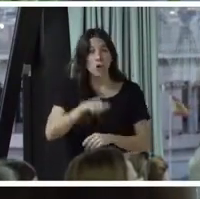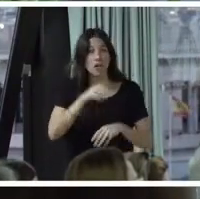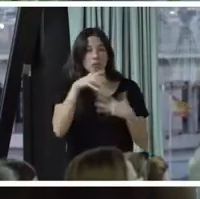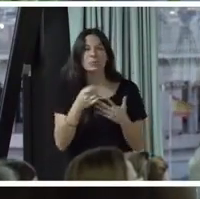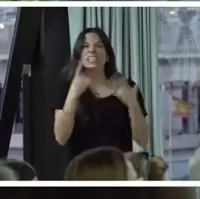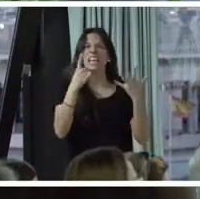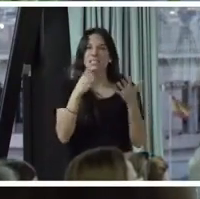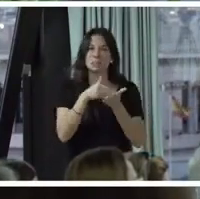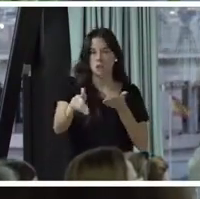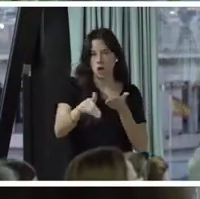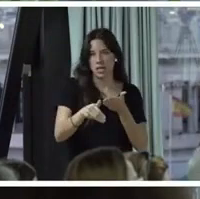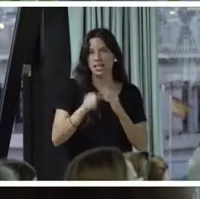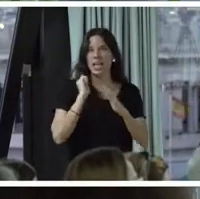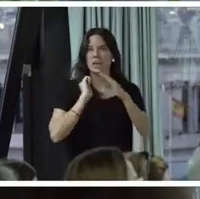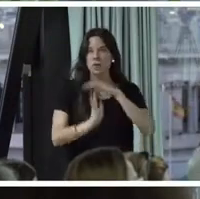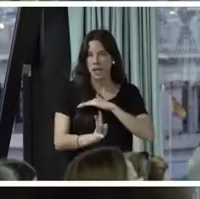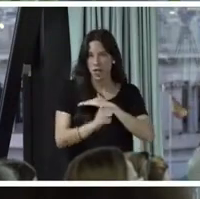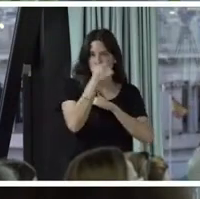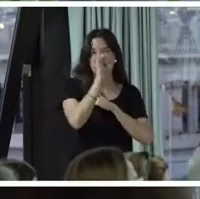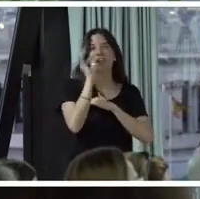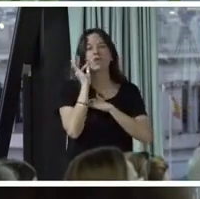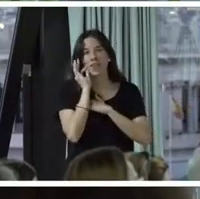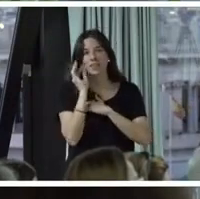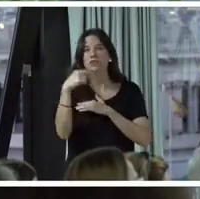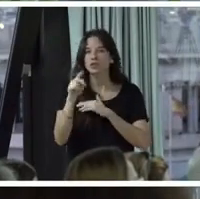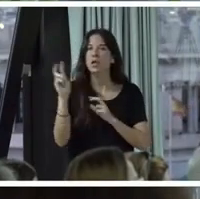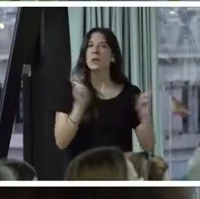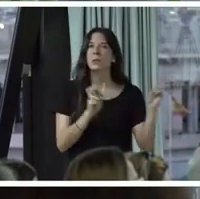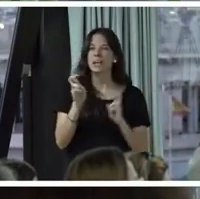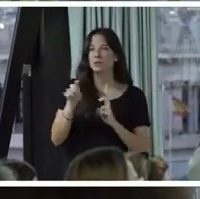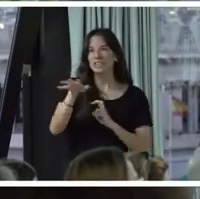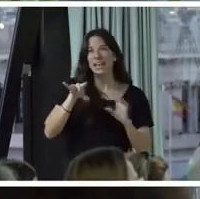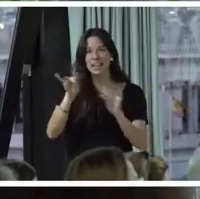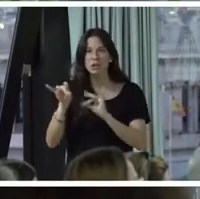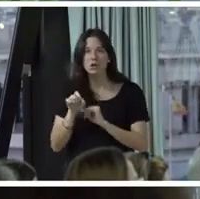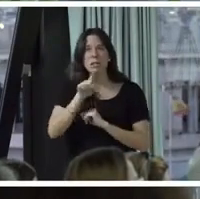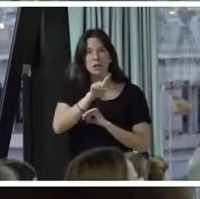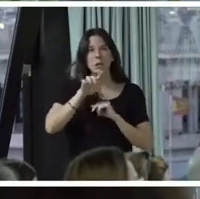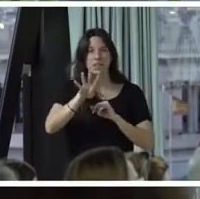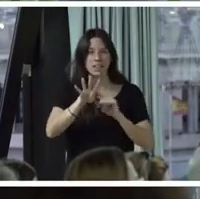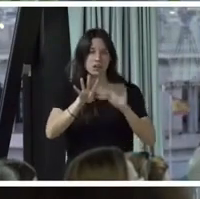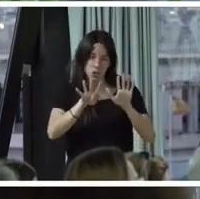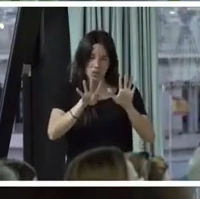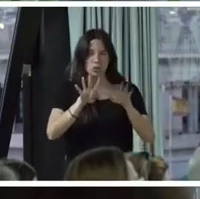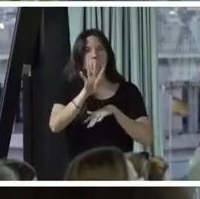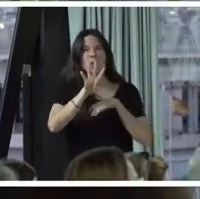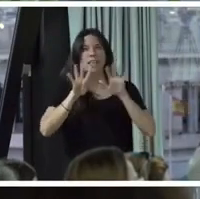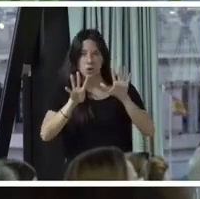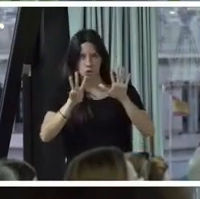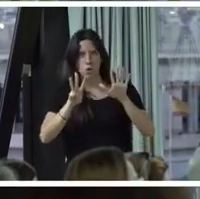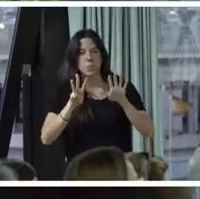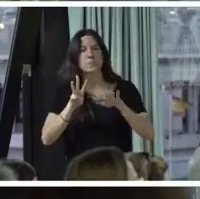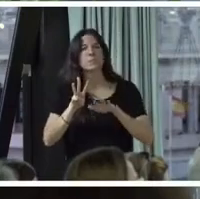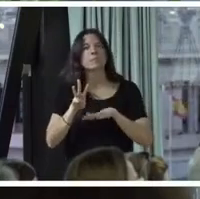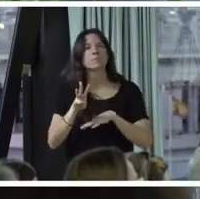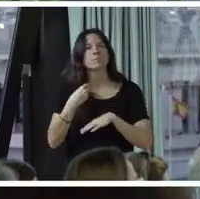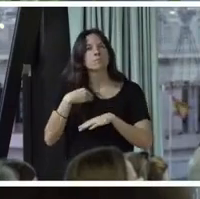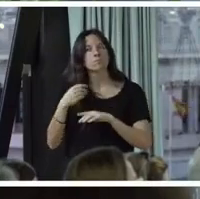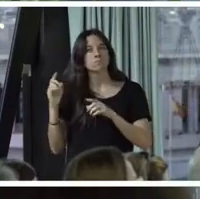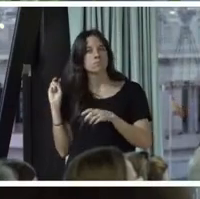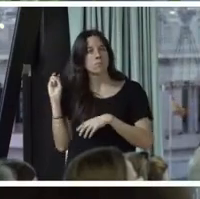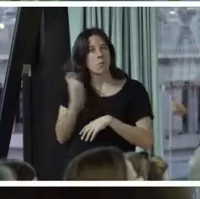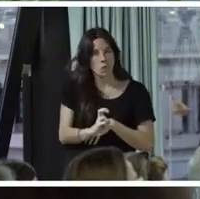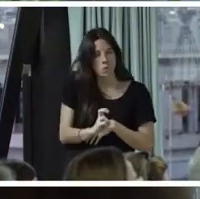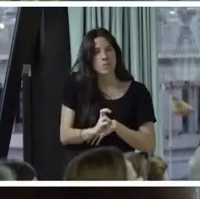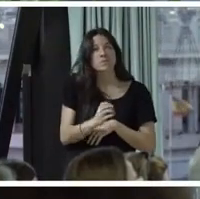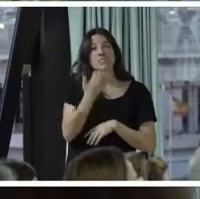6 millones de refugiadas y refugiados que provenimos de los territorios de 1948 sin esa situación